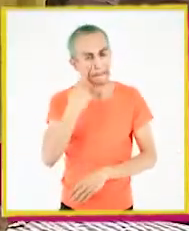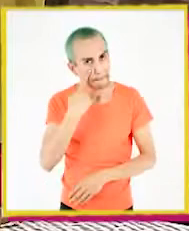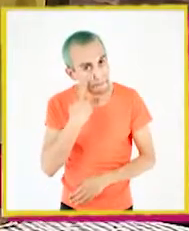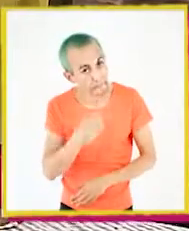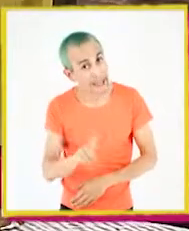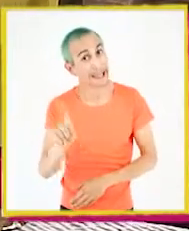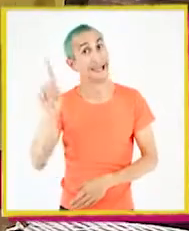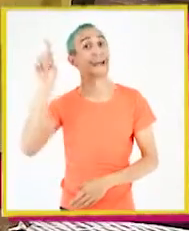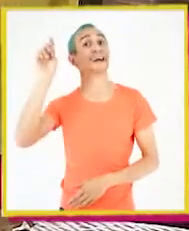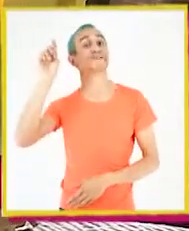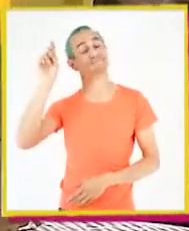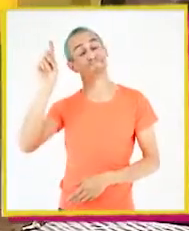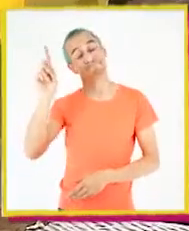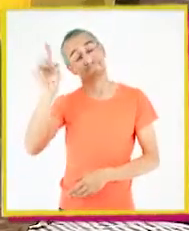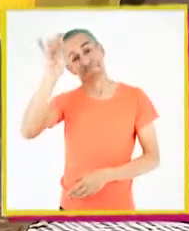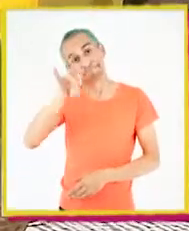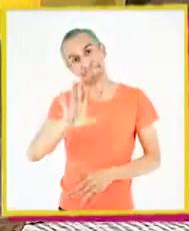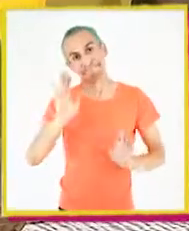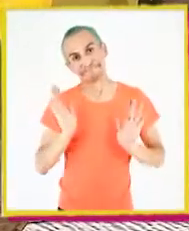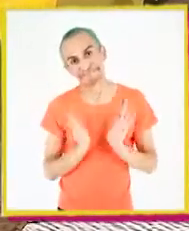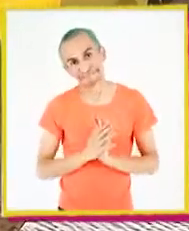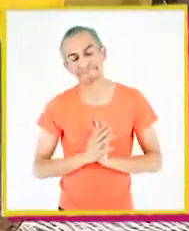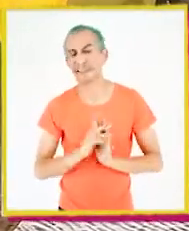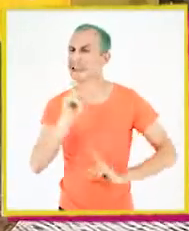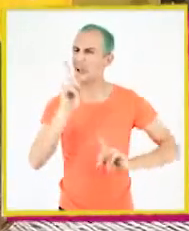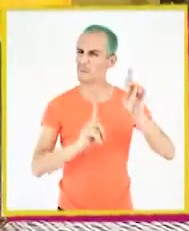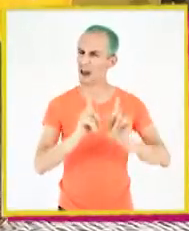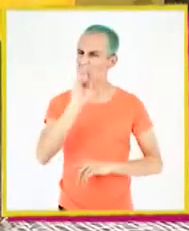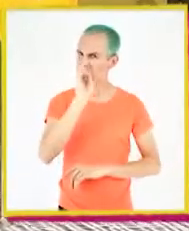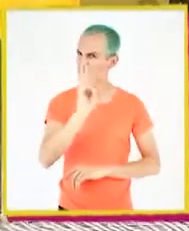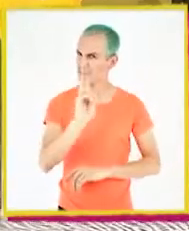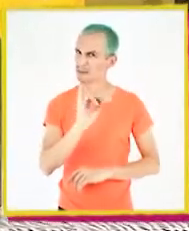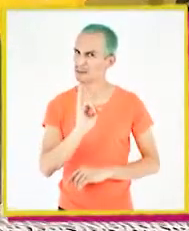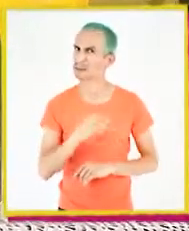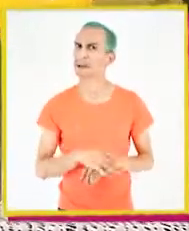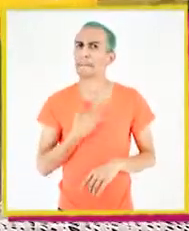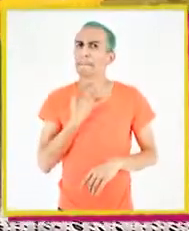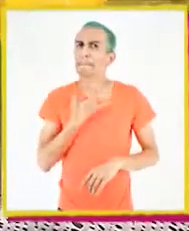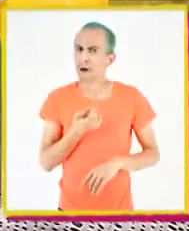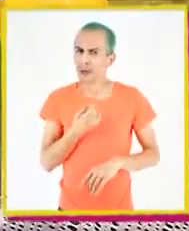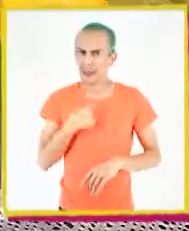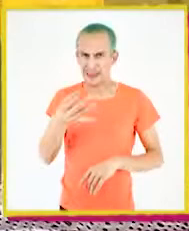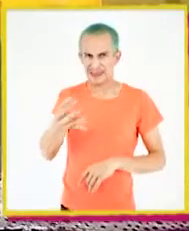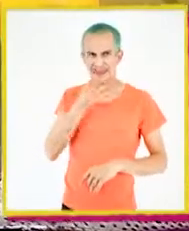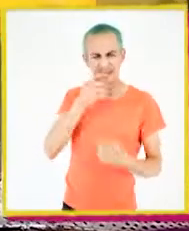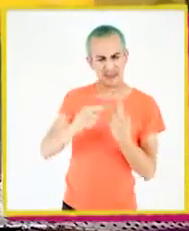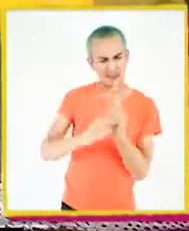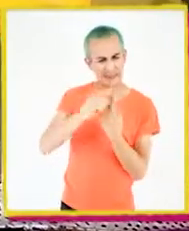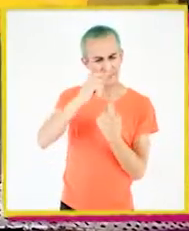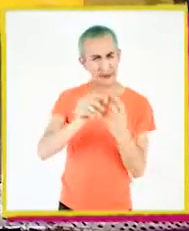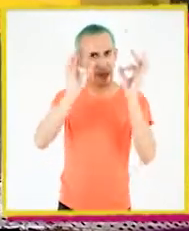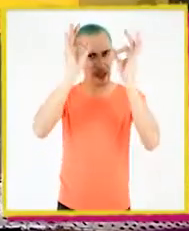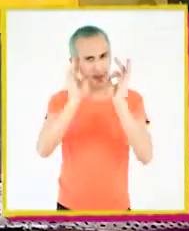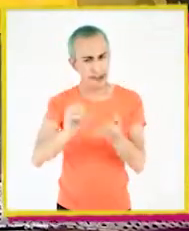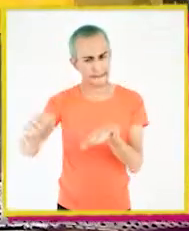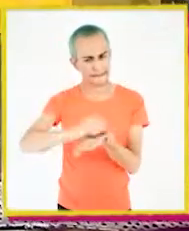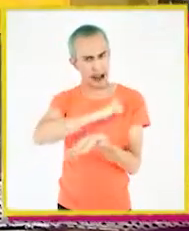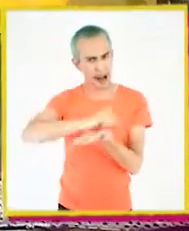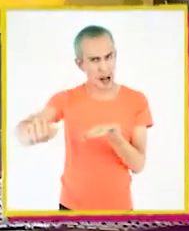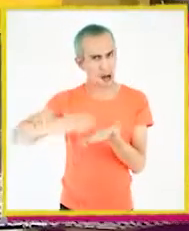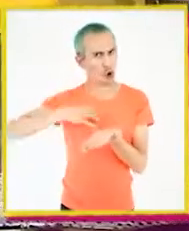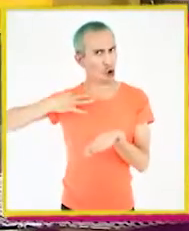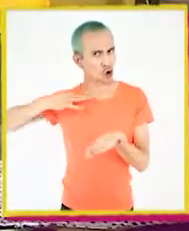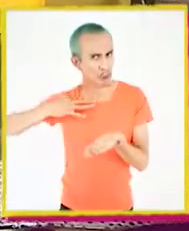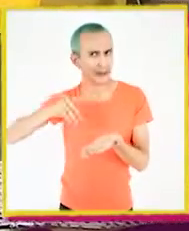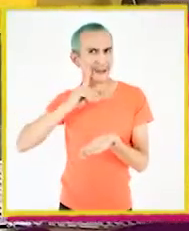posible. Pero, bueno. Igual hay algo extraño. Sí, porque dice que la temperatura ideal para planchar